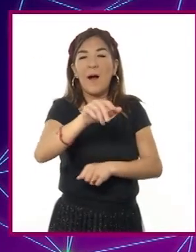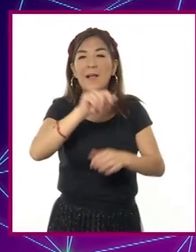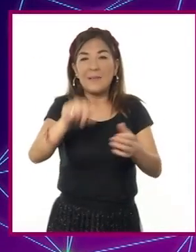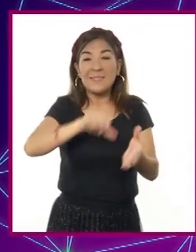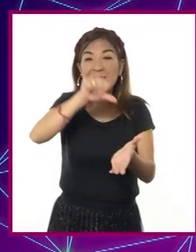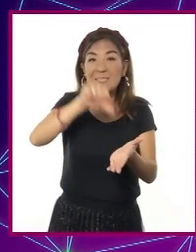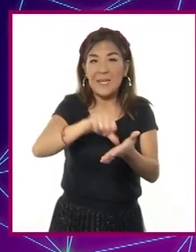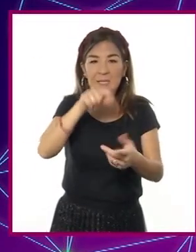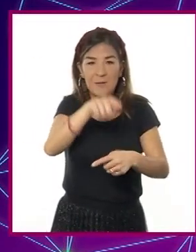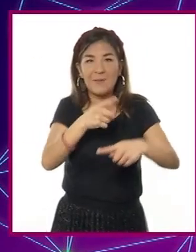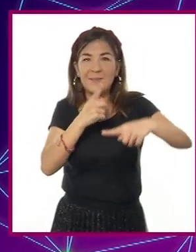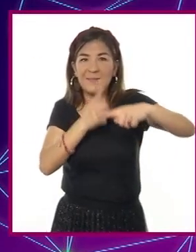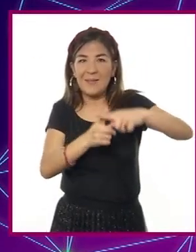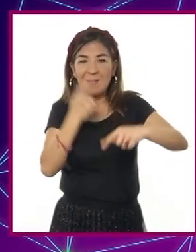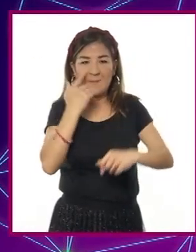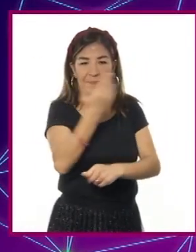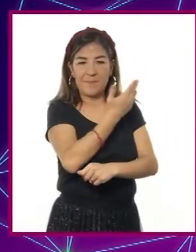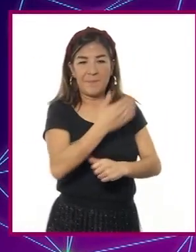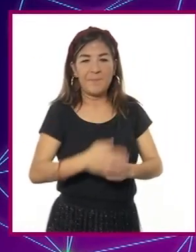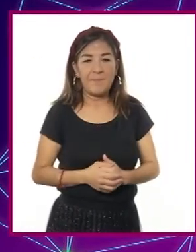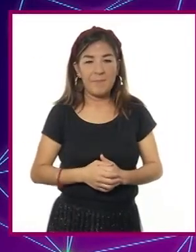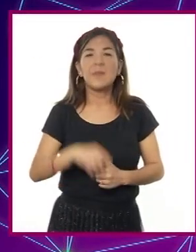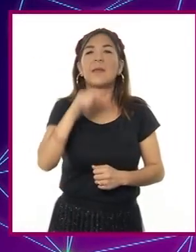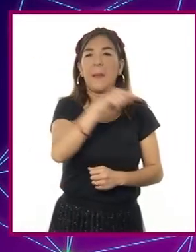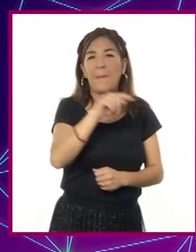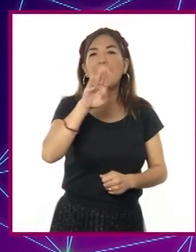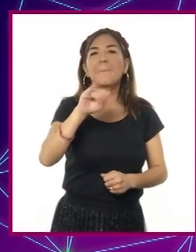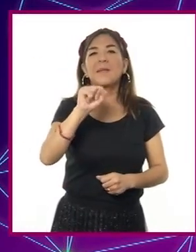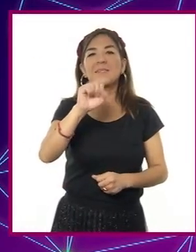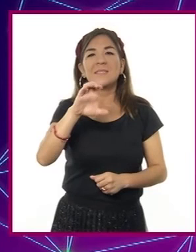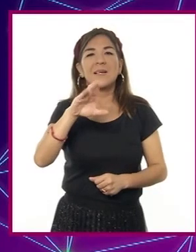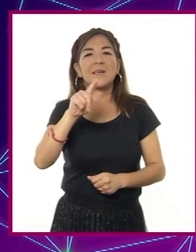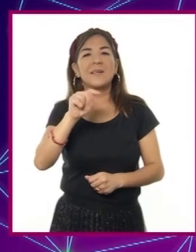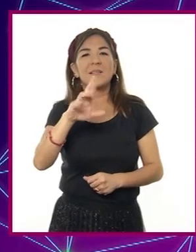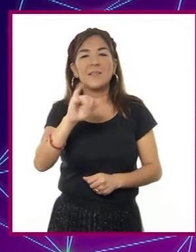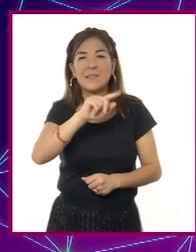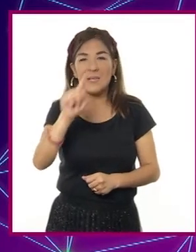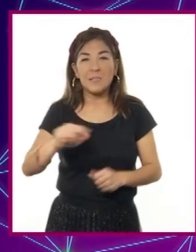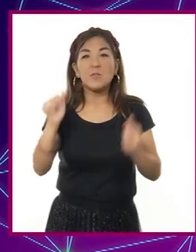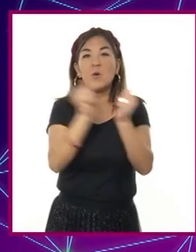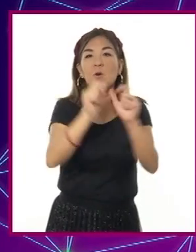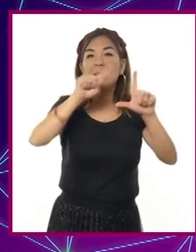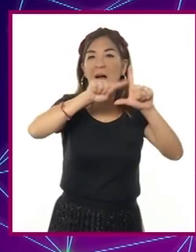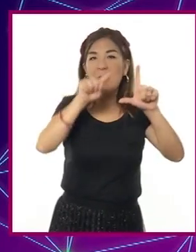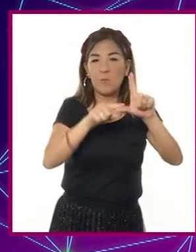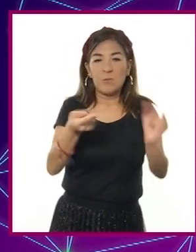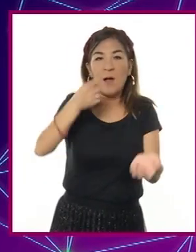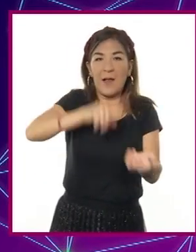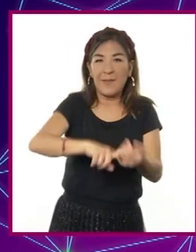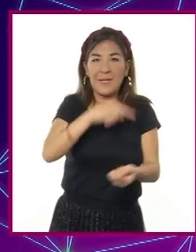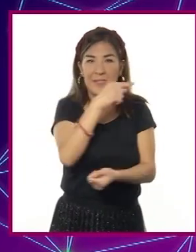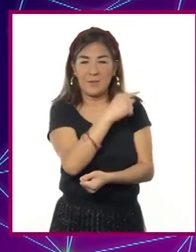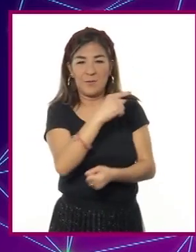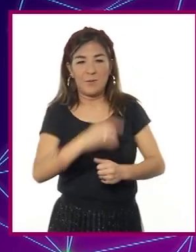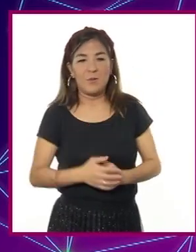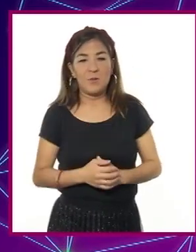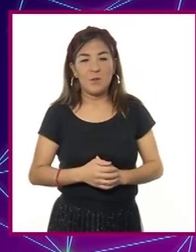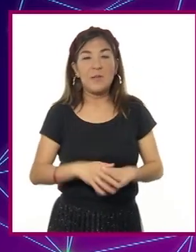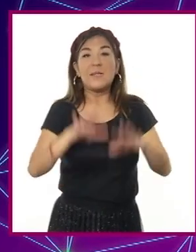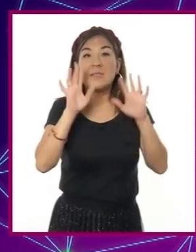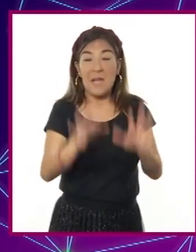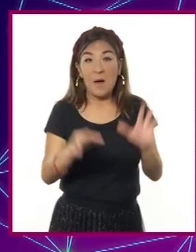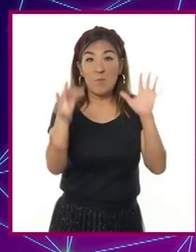este rectángulo y se trazan las bisectrices de los ángulos interiores del rectángulo. Se unen los puntos